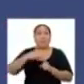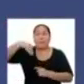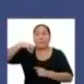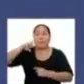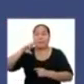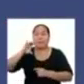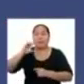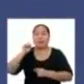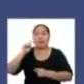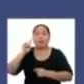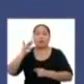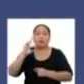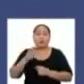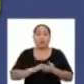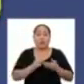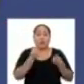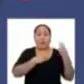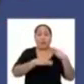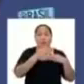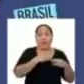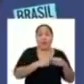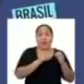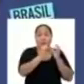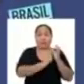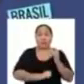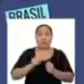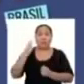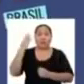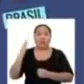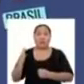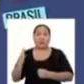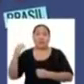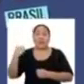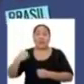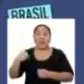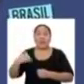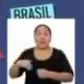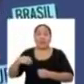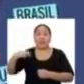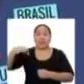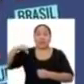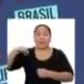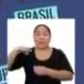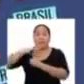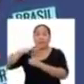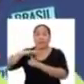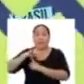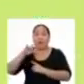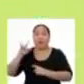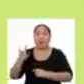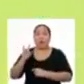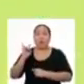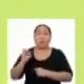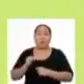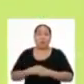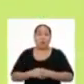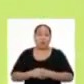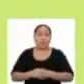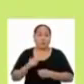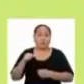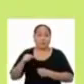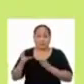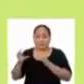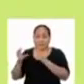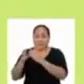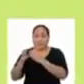o Mercado Común del Sur, conformado por Brasil, Argentina, Paraguay y Uruguay. Este bloque